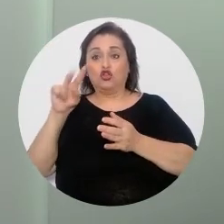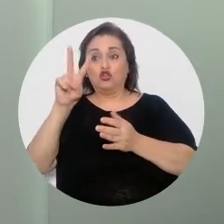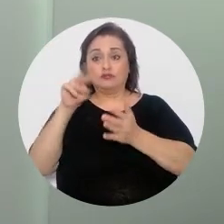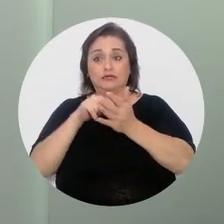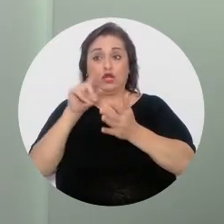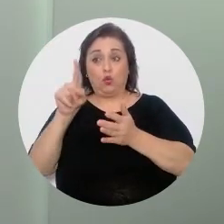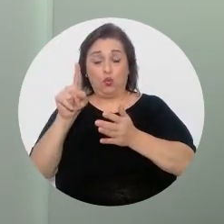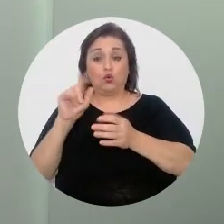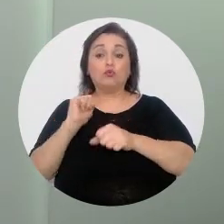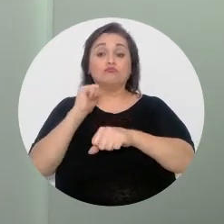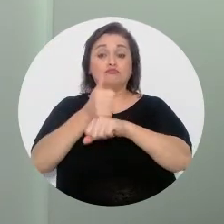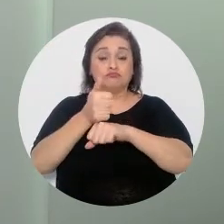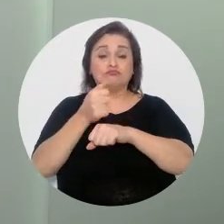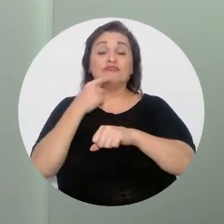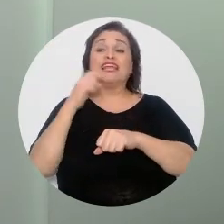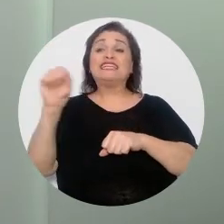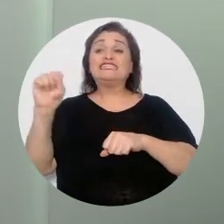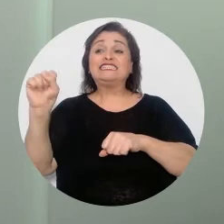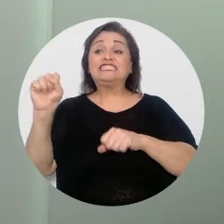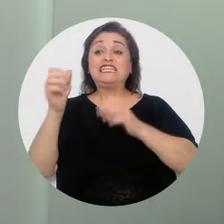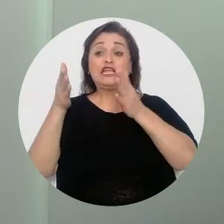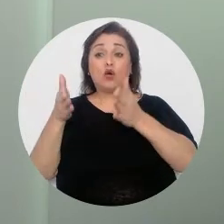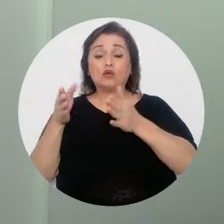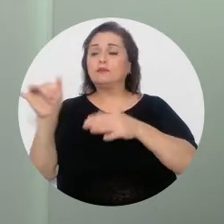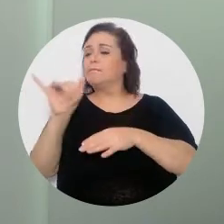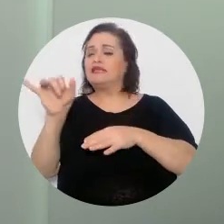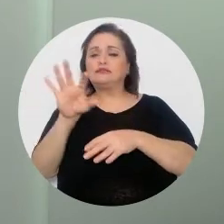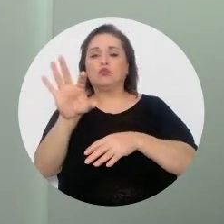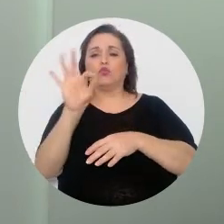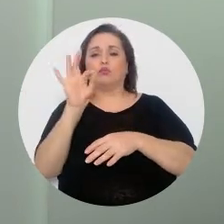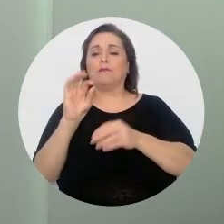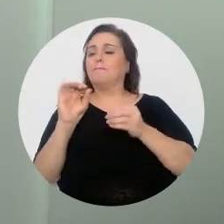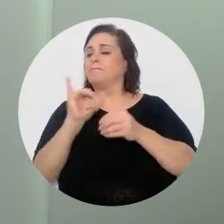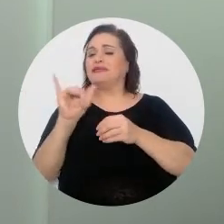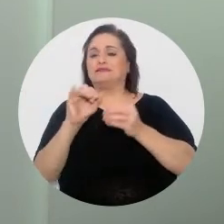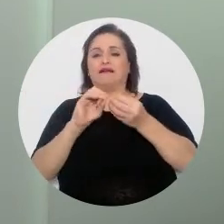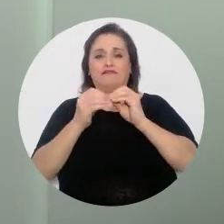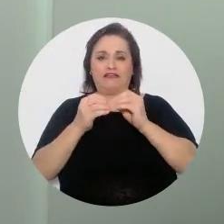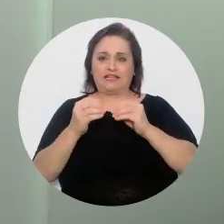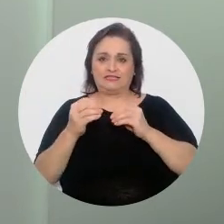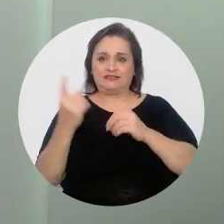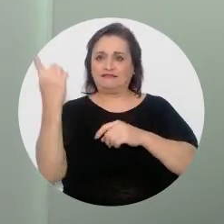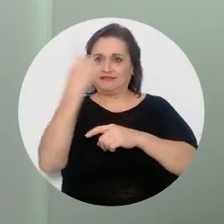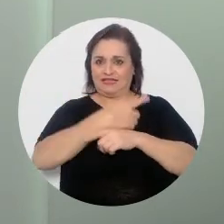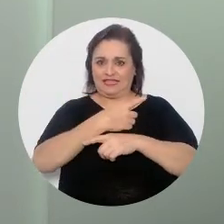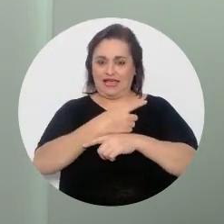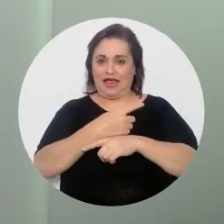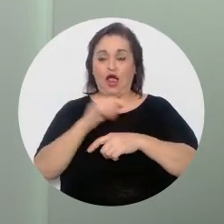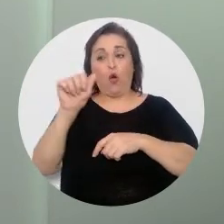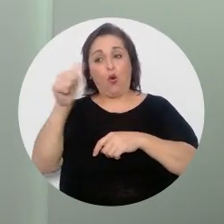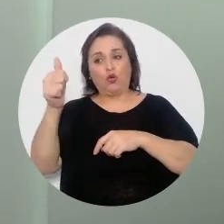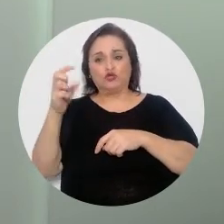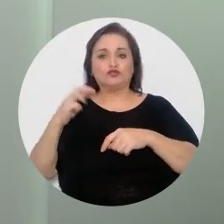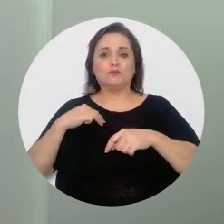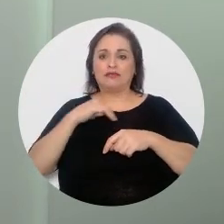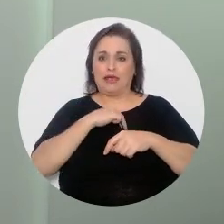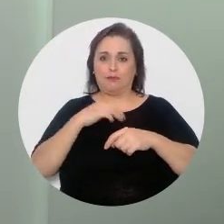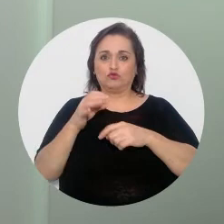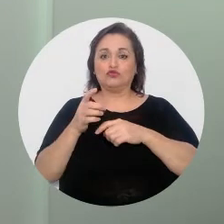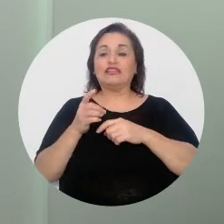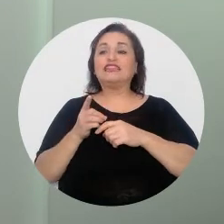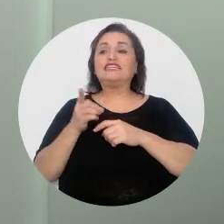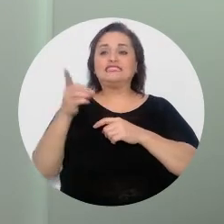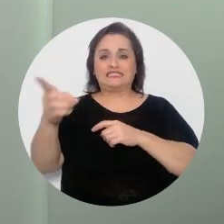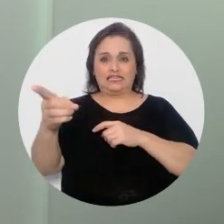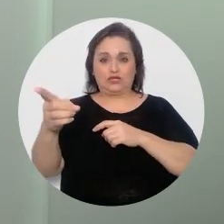1734-E-2001, establece que también los síndicos se deben elegir en la misma fecha que se eligen los demás miembros de esos consejos distritales.